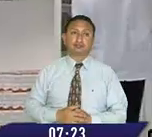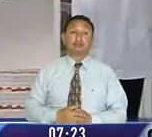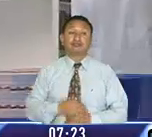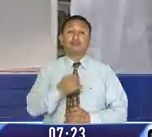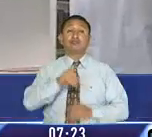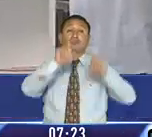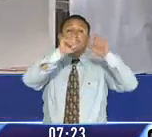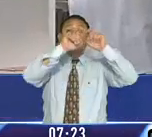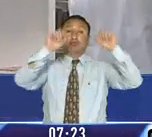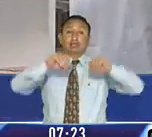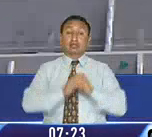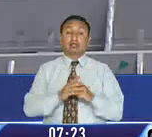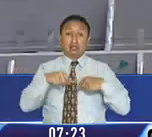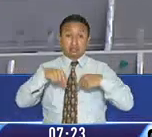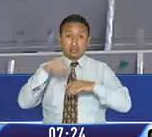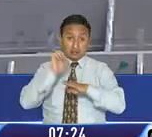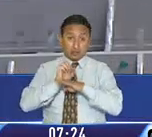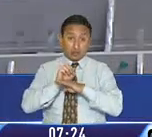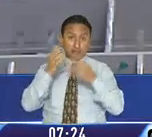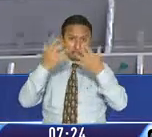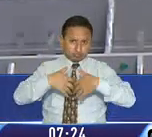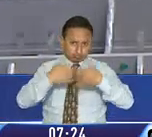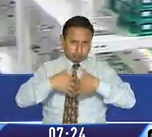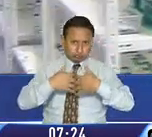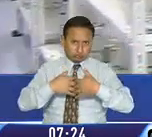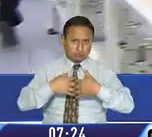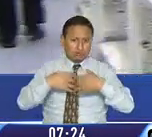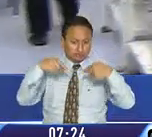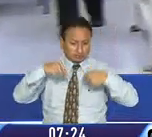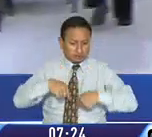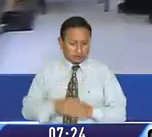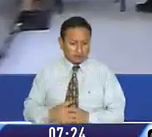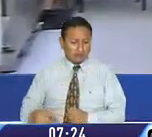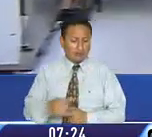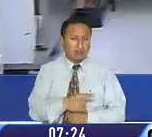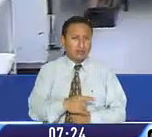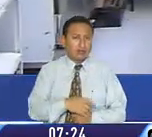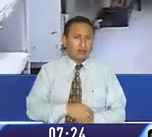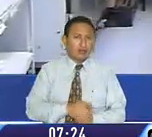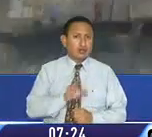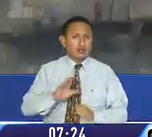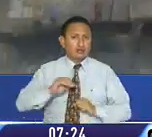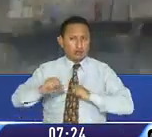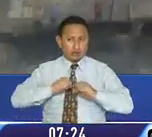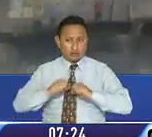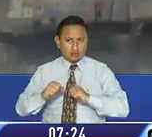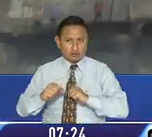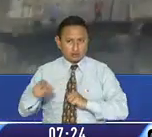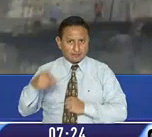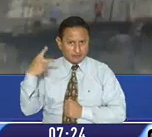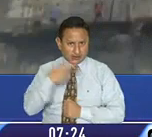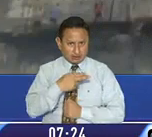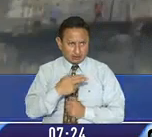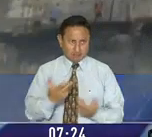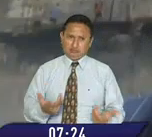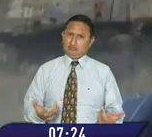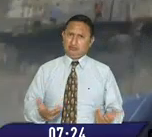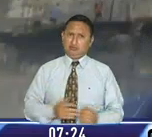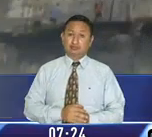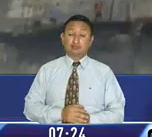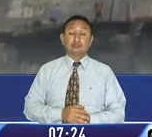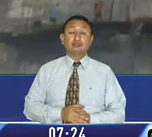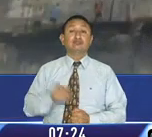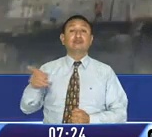a la producción de medicamentos quiere limpiar su imagen tras cuestionamientos de su gestión. Se ha dicho que mi